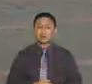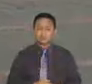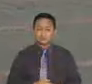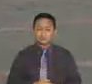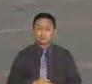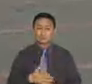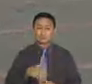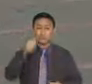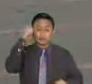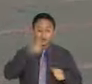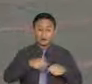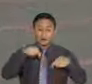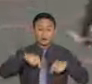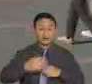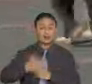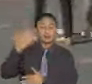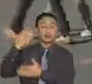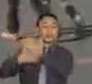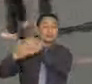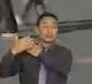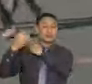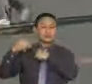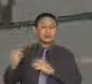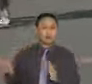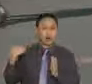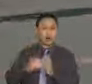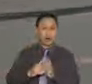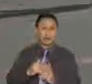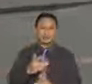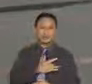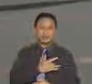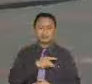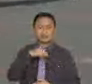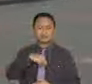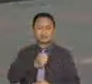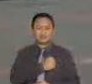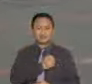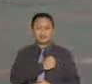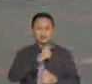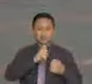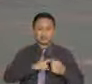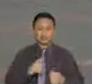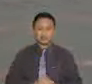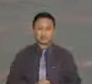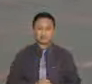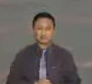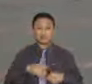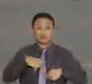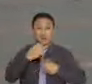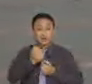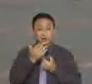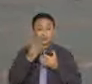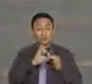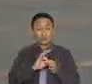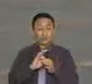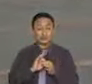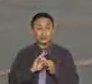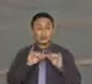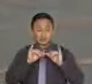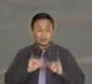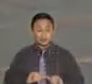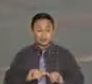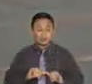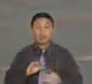recordar estas historias y volver a vivir también es parte de la tradición de nuestra carita de Dios Esta es la información compañeros desde este punto